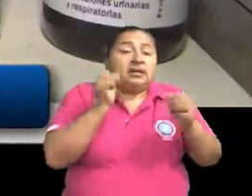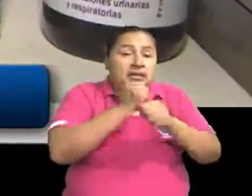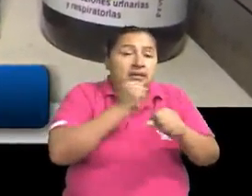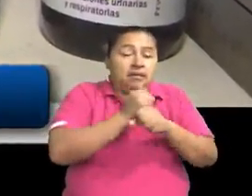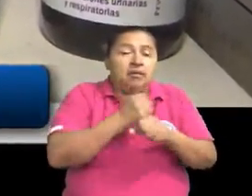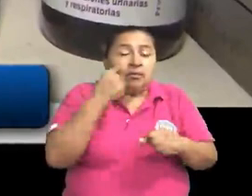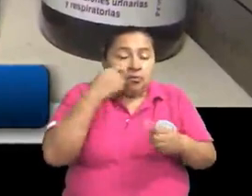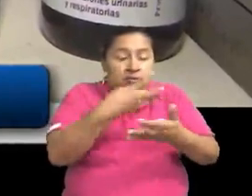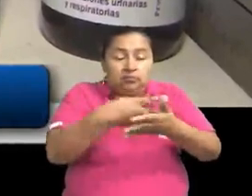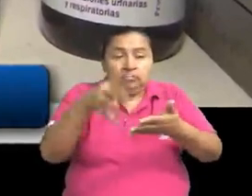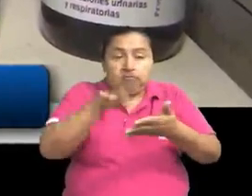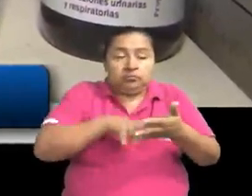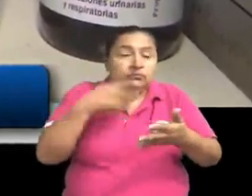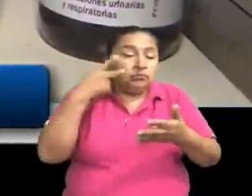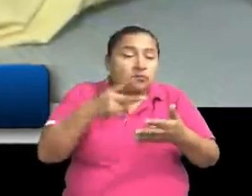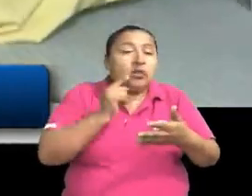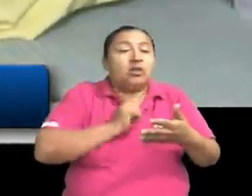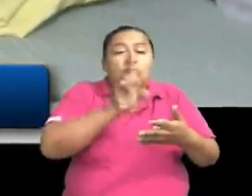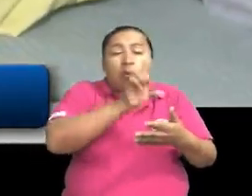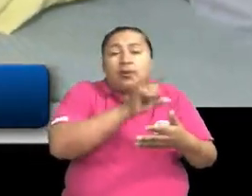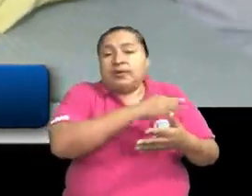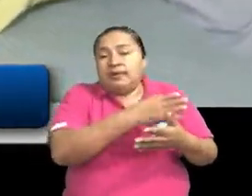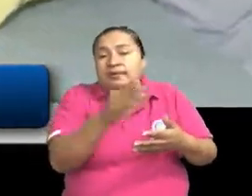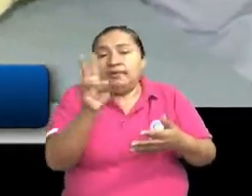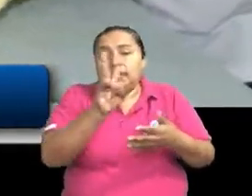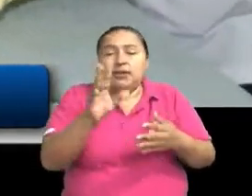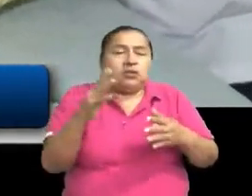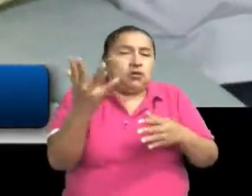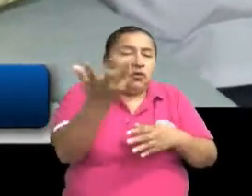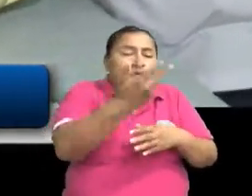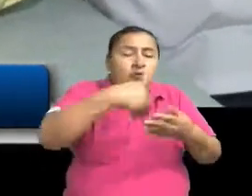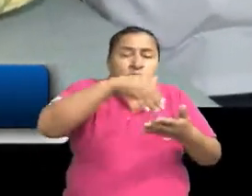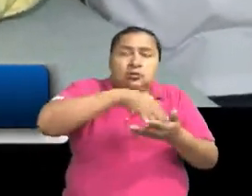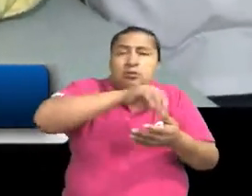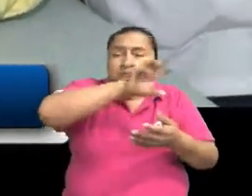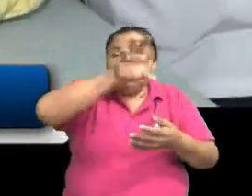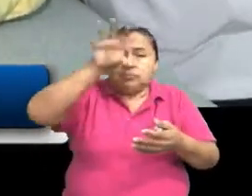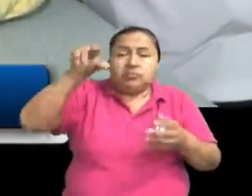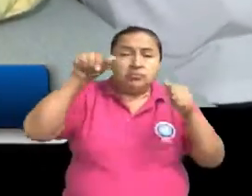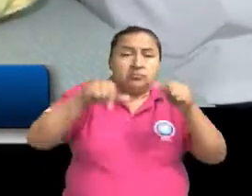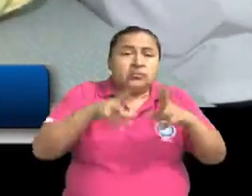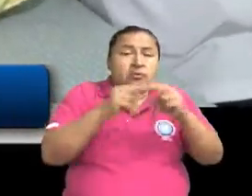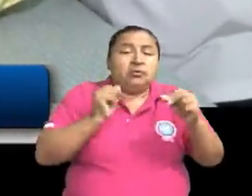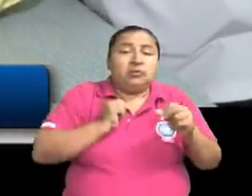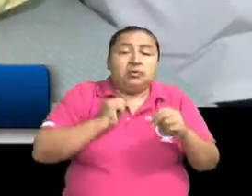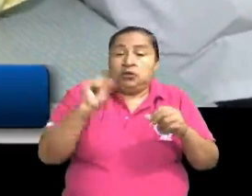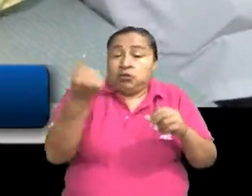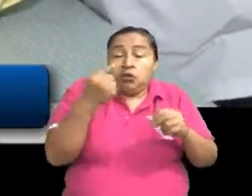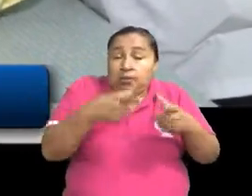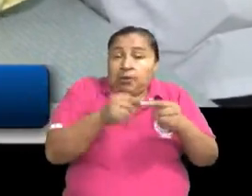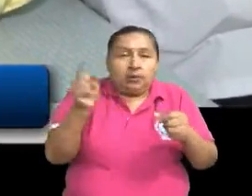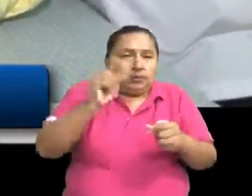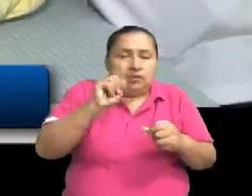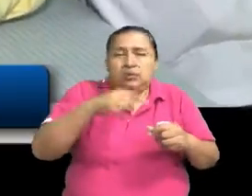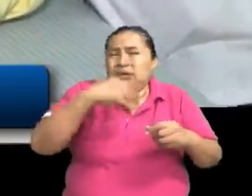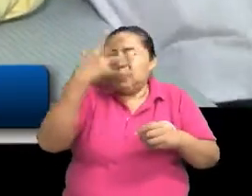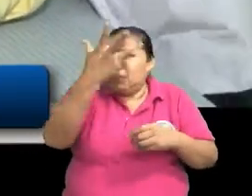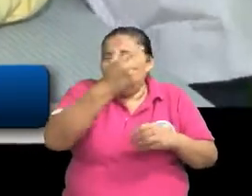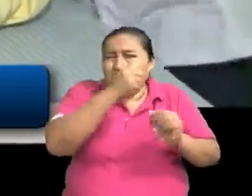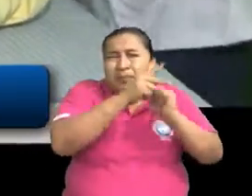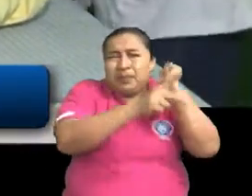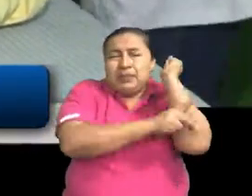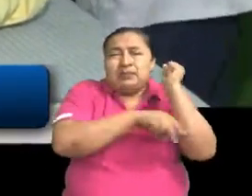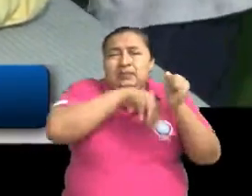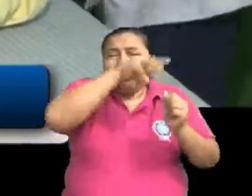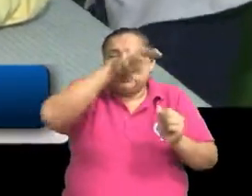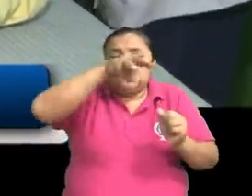igual todos los días, de lunes a viernes, en todas las unidades de salud del país, ni siquiera solo de Managua, de todo el país, en todas